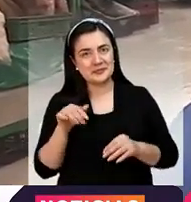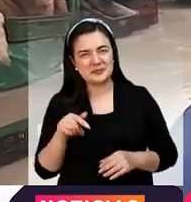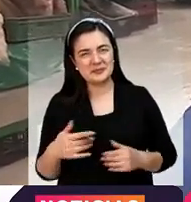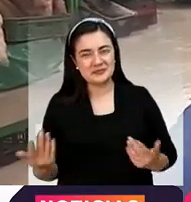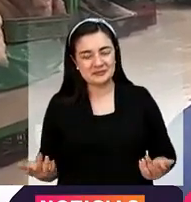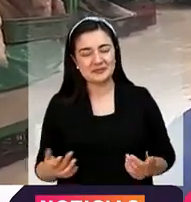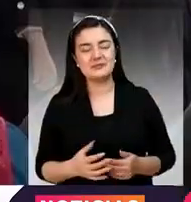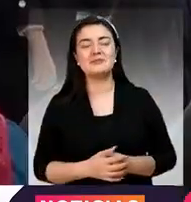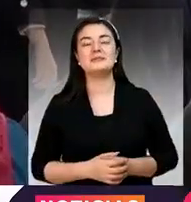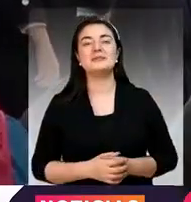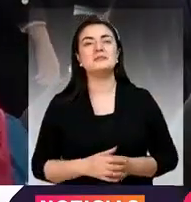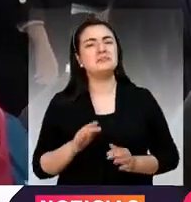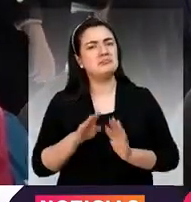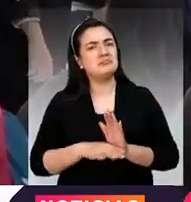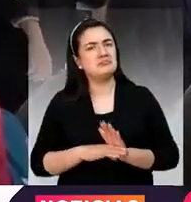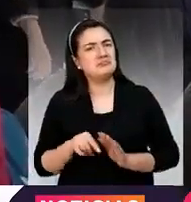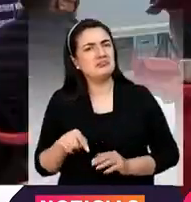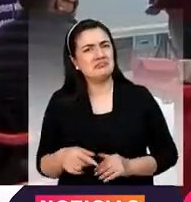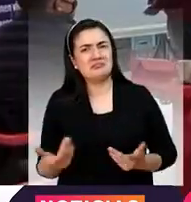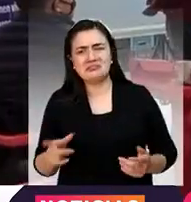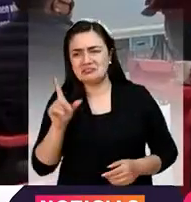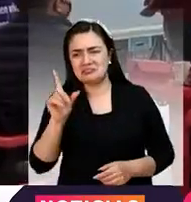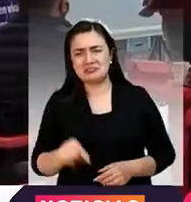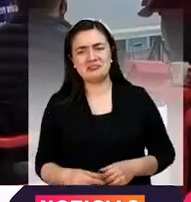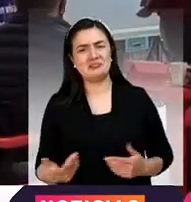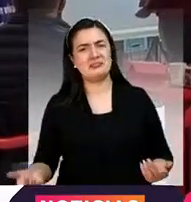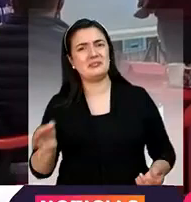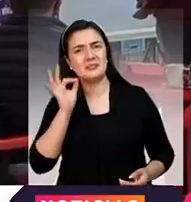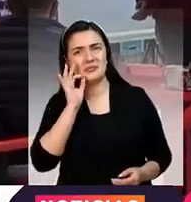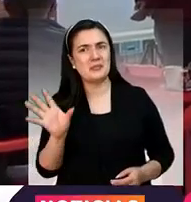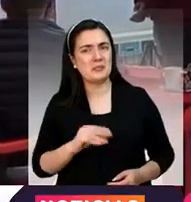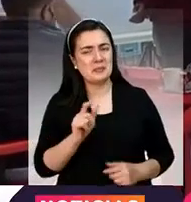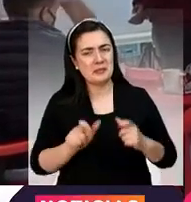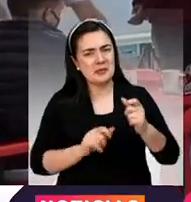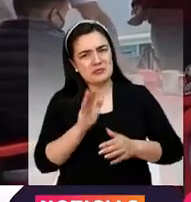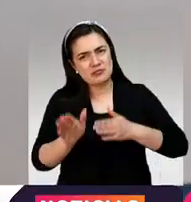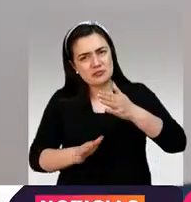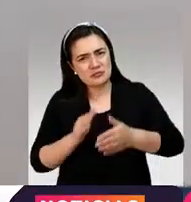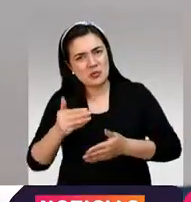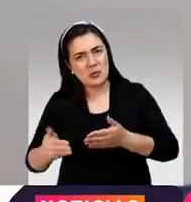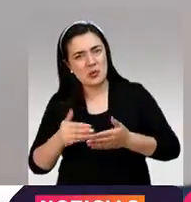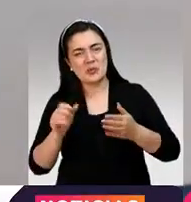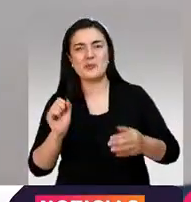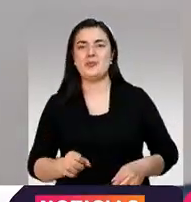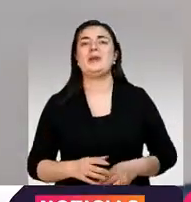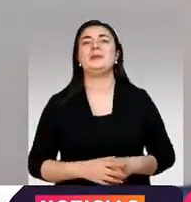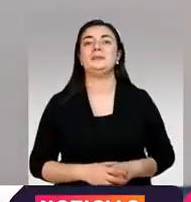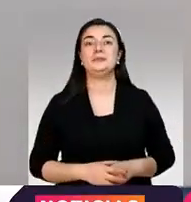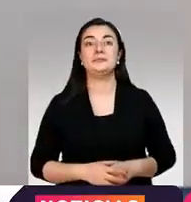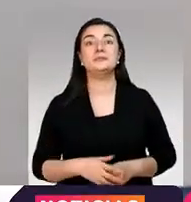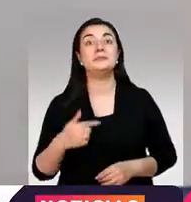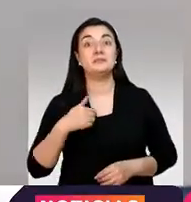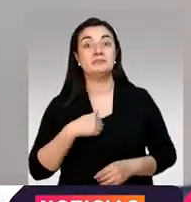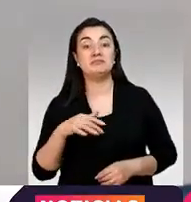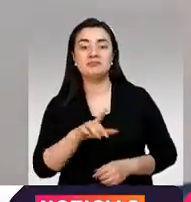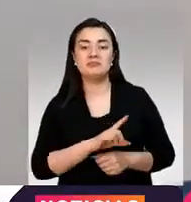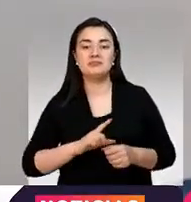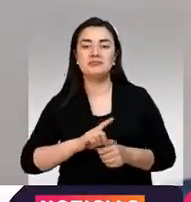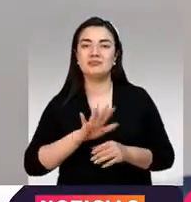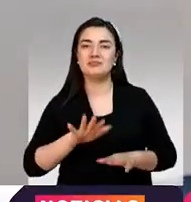es muy económica, es baratica para que todo el mundo venga a participar. Estoy representando la localidad de